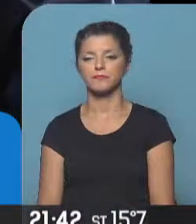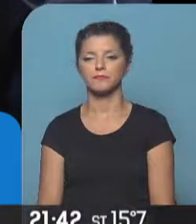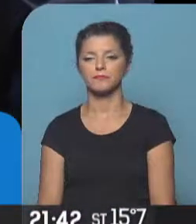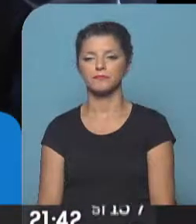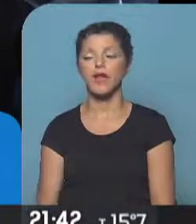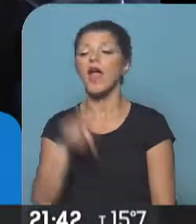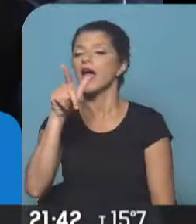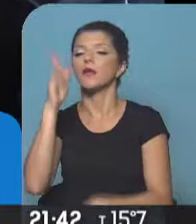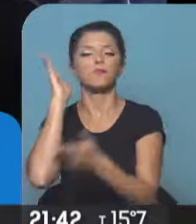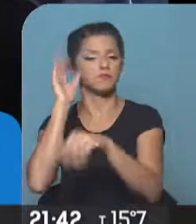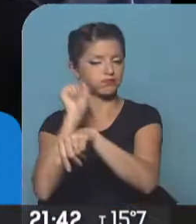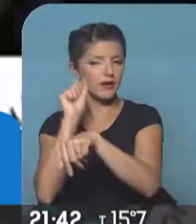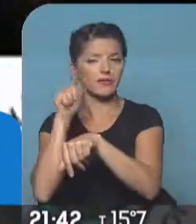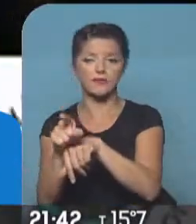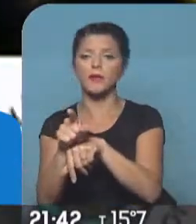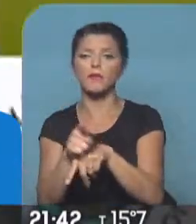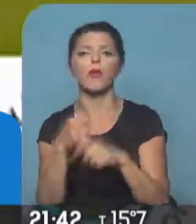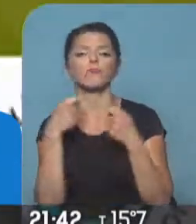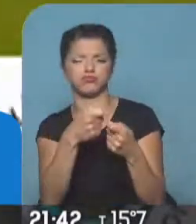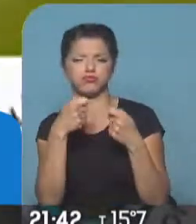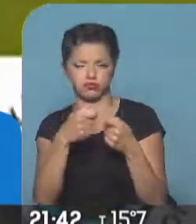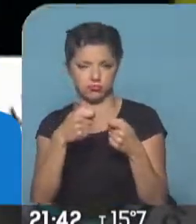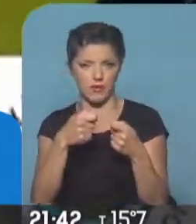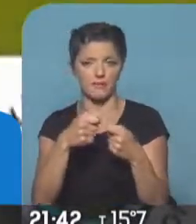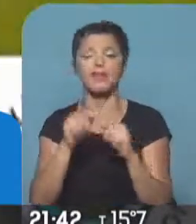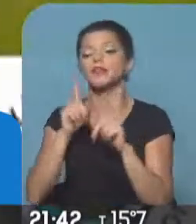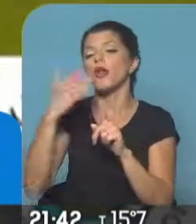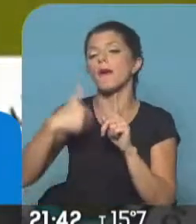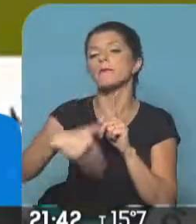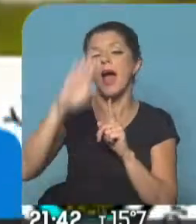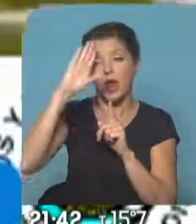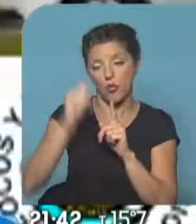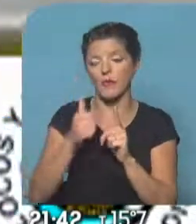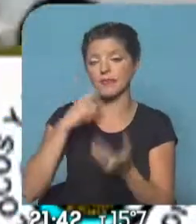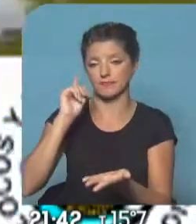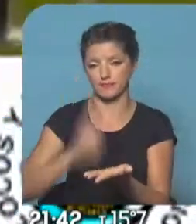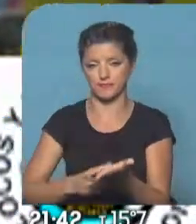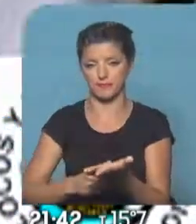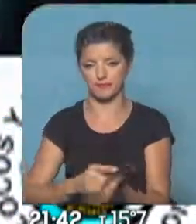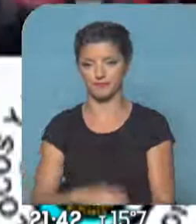delito de intimación pública y quedó a disposición del juez federal subrogante Facundo Cubas.